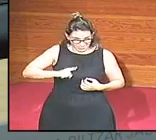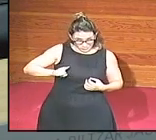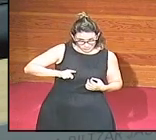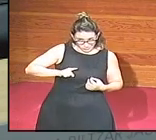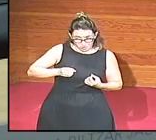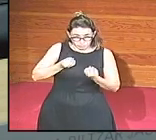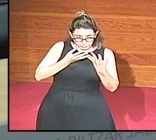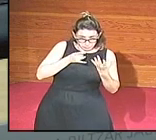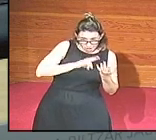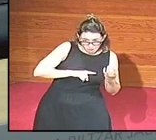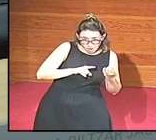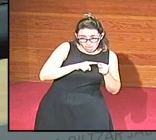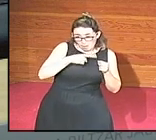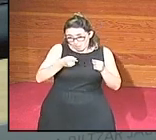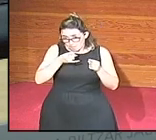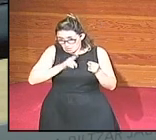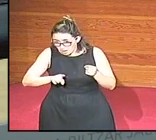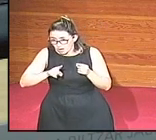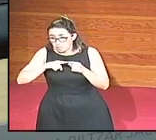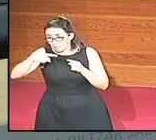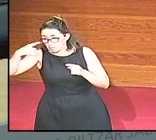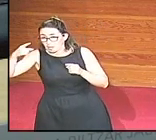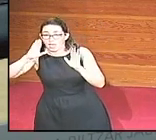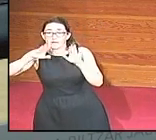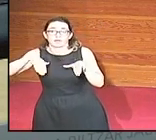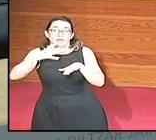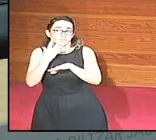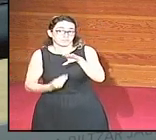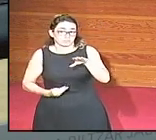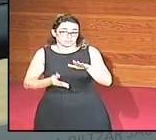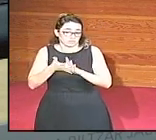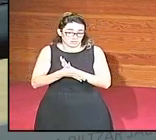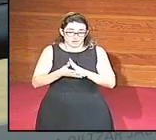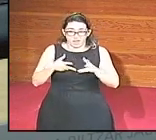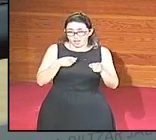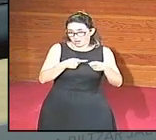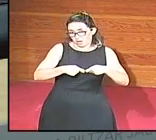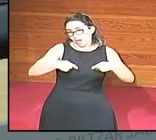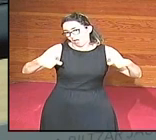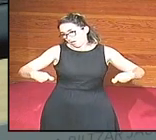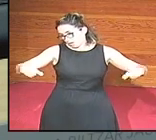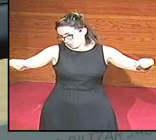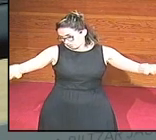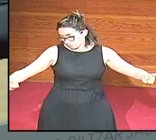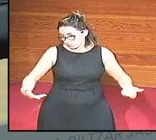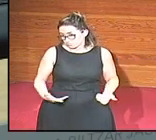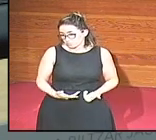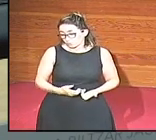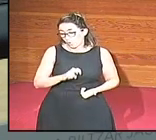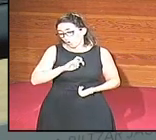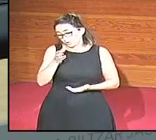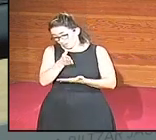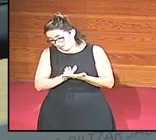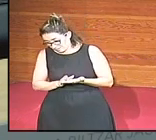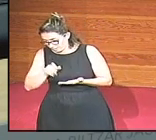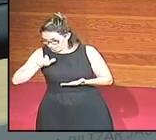obviamente pues ha sido un error de cálculo que hace que la guerra se alargue. Luego, por otro lado, pues tienes un pueblo que